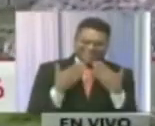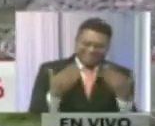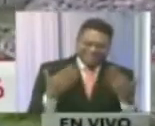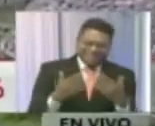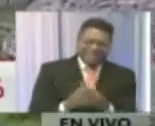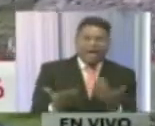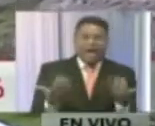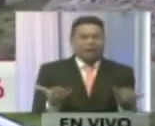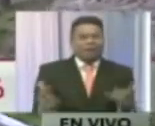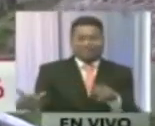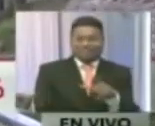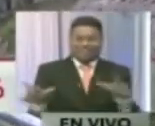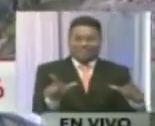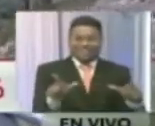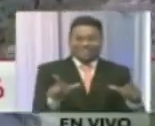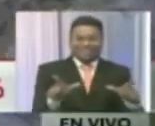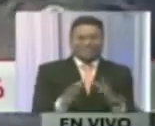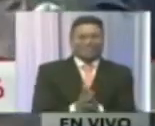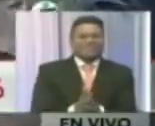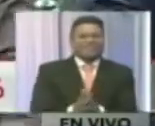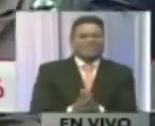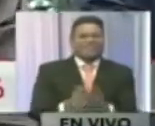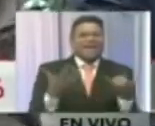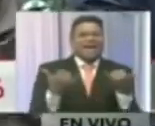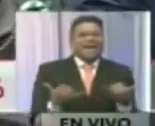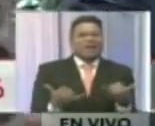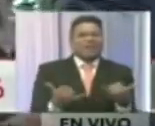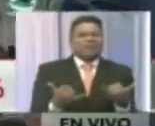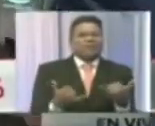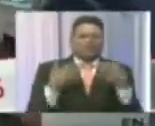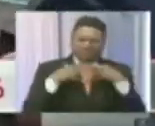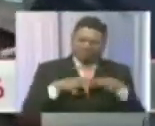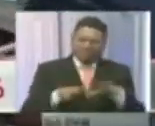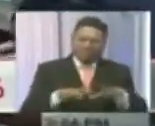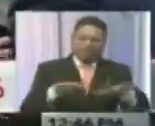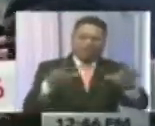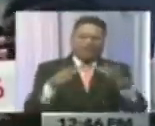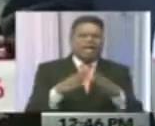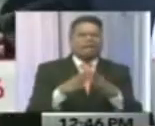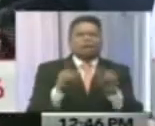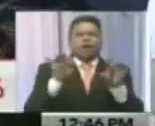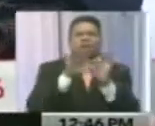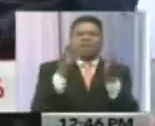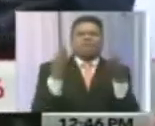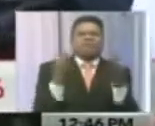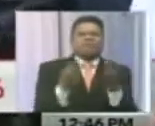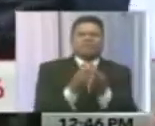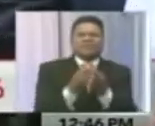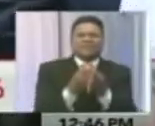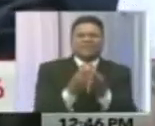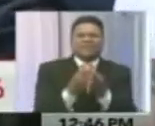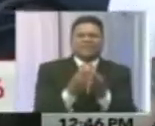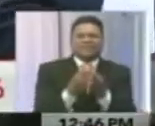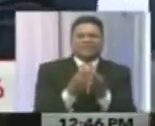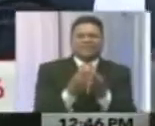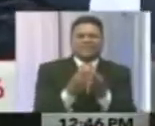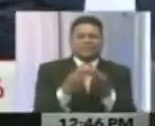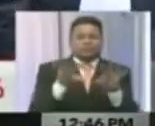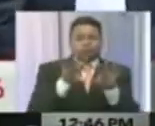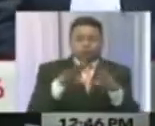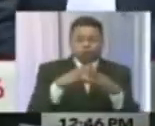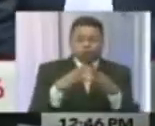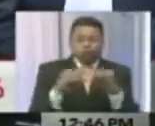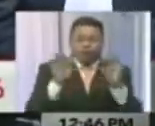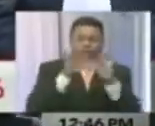servida, como se dice en el argot, y solo esperamos que nos despleguemos toda la familia venezolana con muchísima mesura,